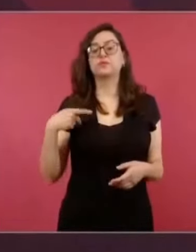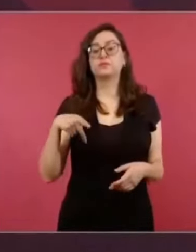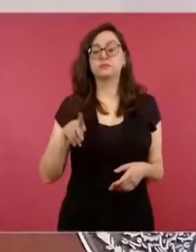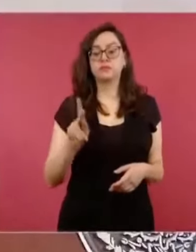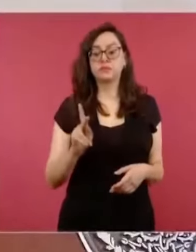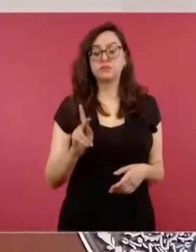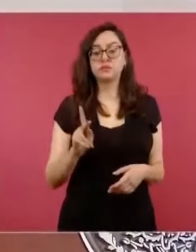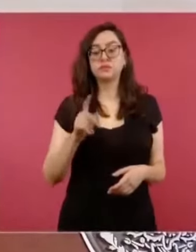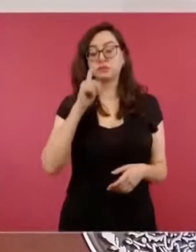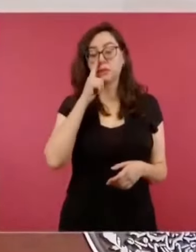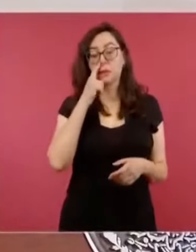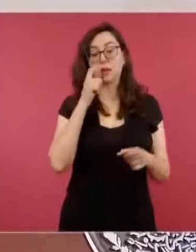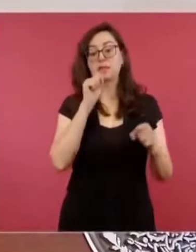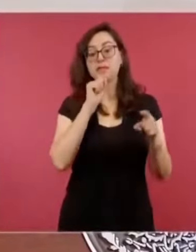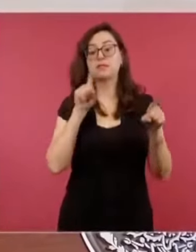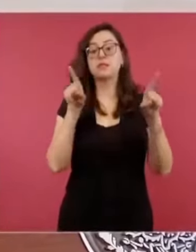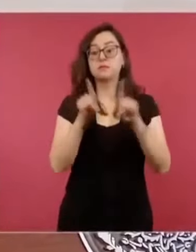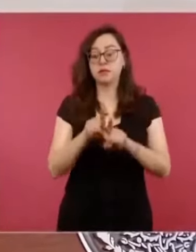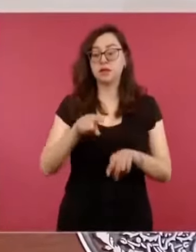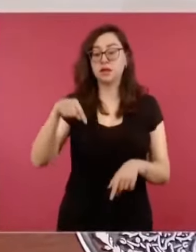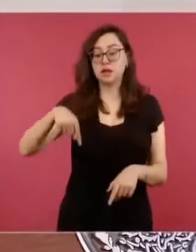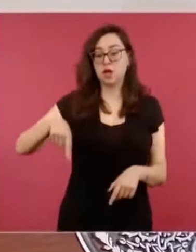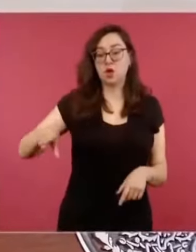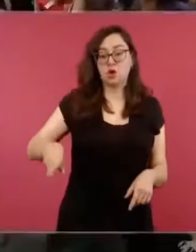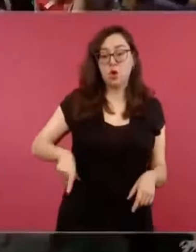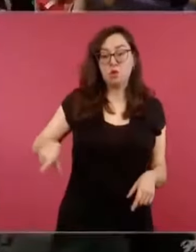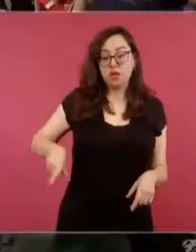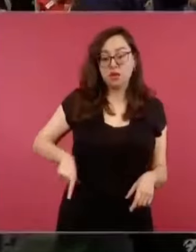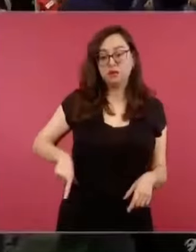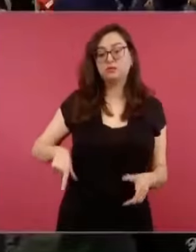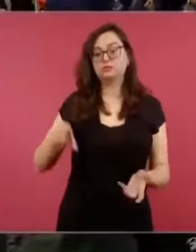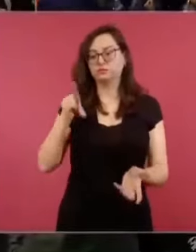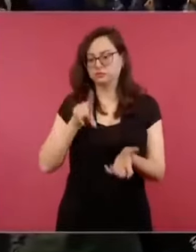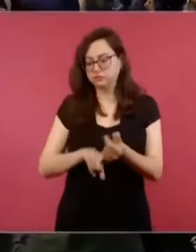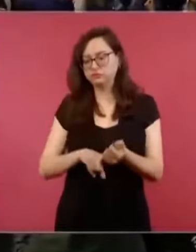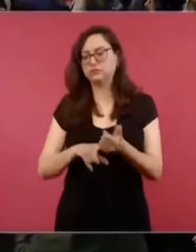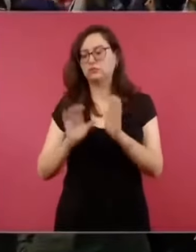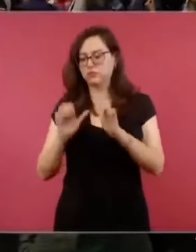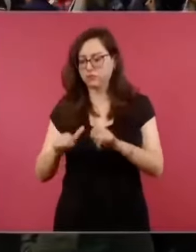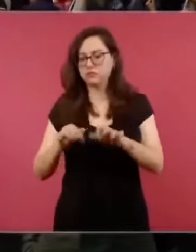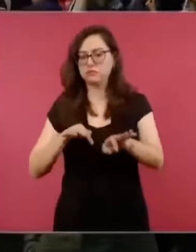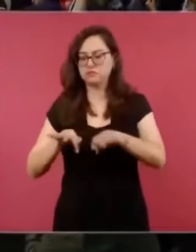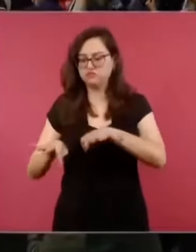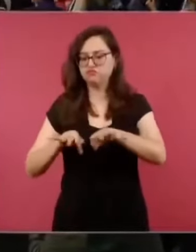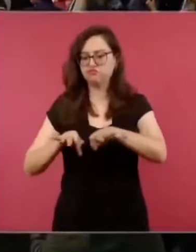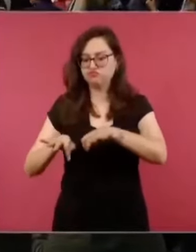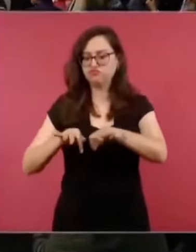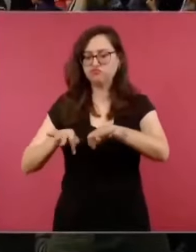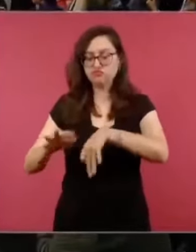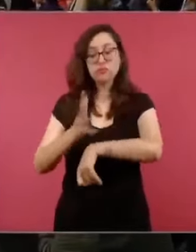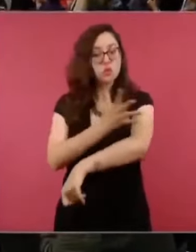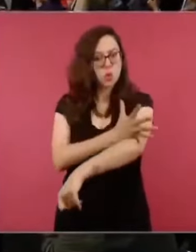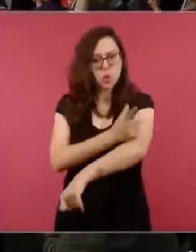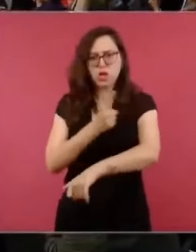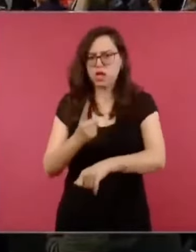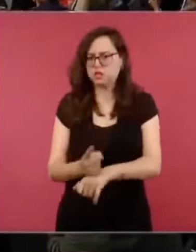son gente honesta como Jesús, ha habido una campaña